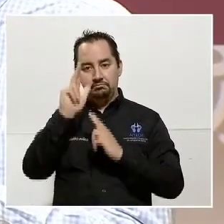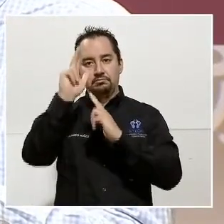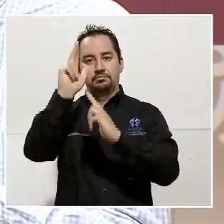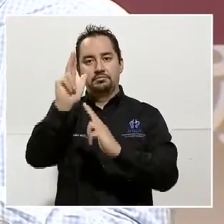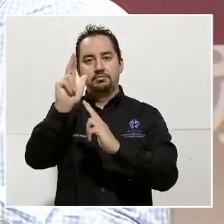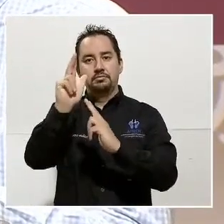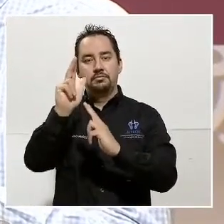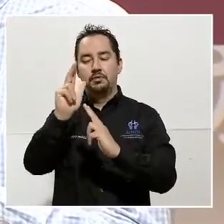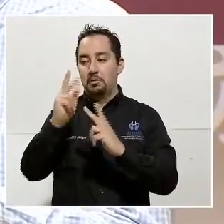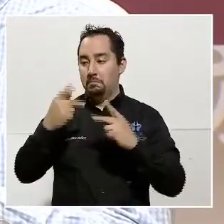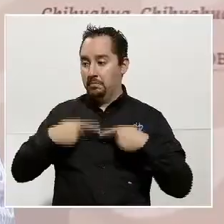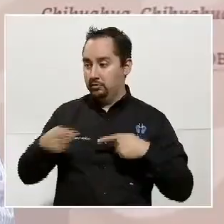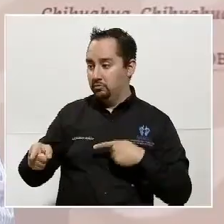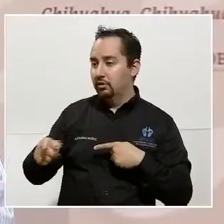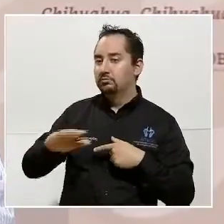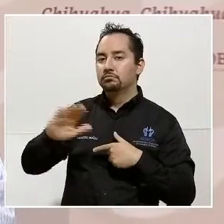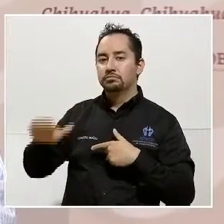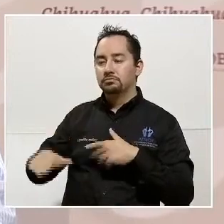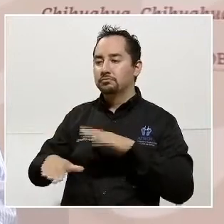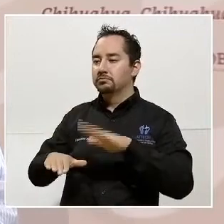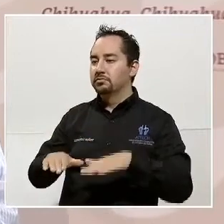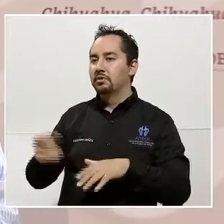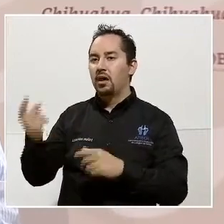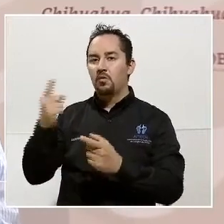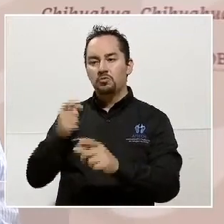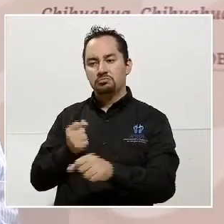caídos y silenciados.